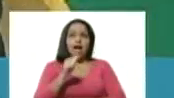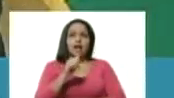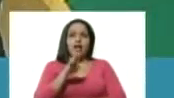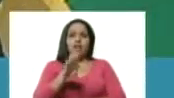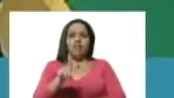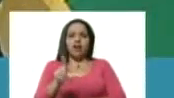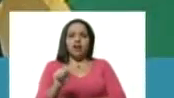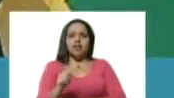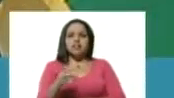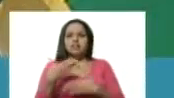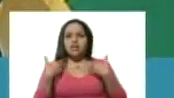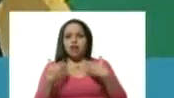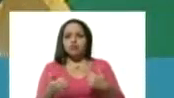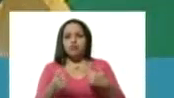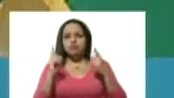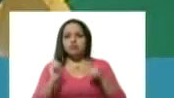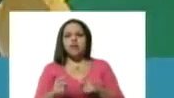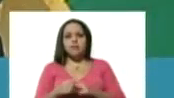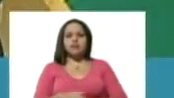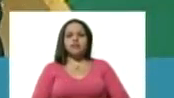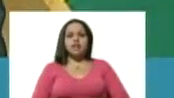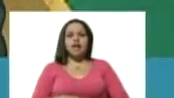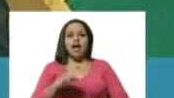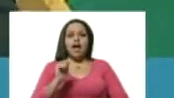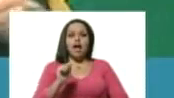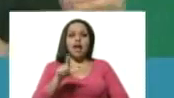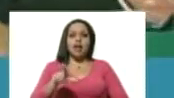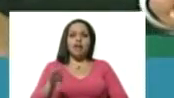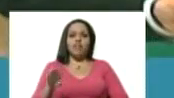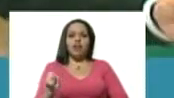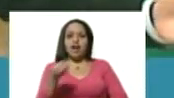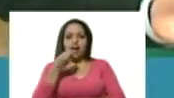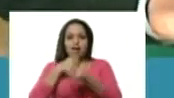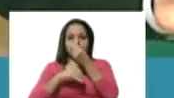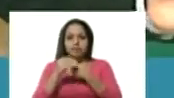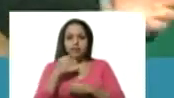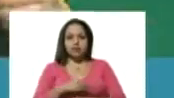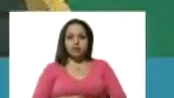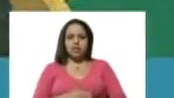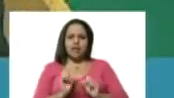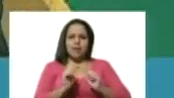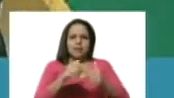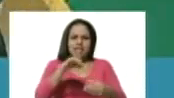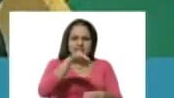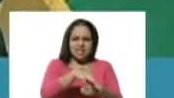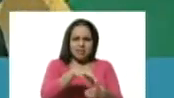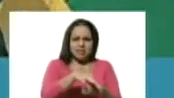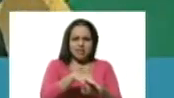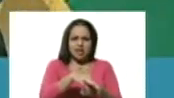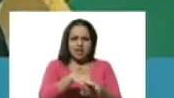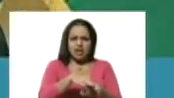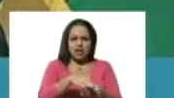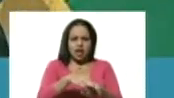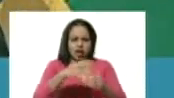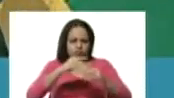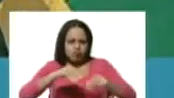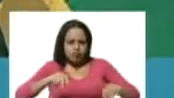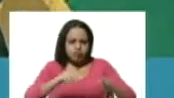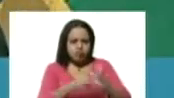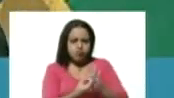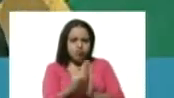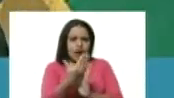Ahora reactivaremos también Alba Alimentos, que va desde la semilla y el fertilizante hasta la comida,